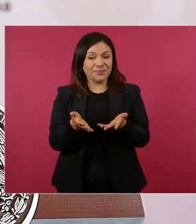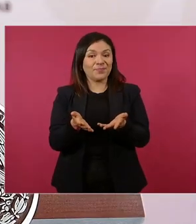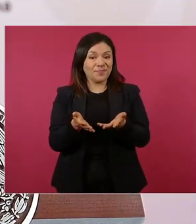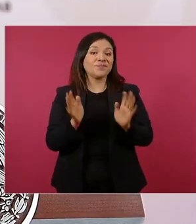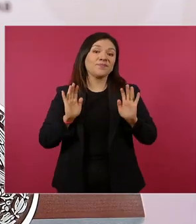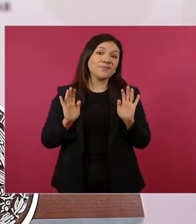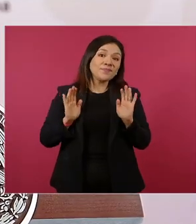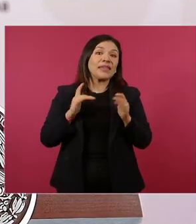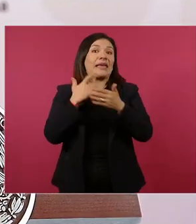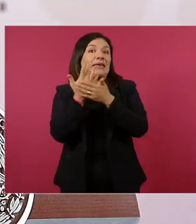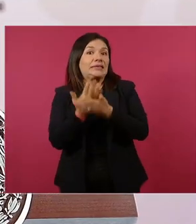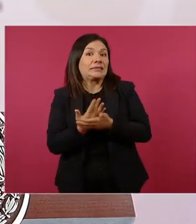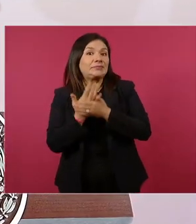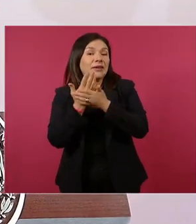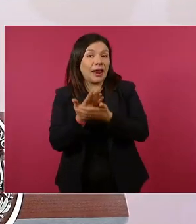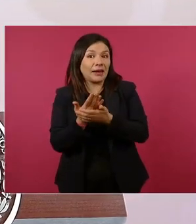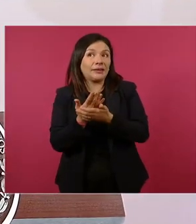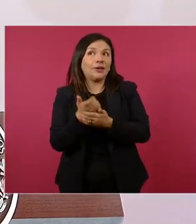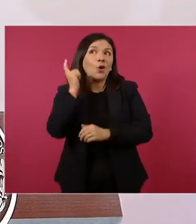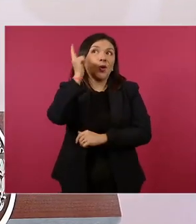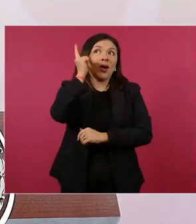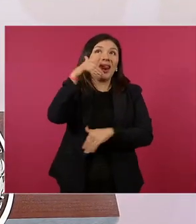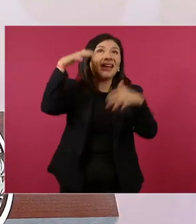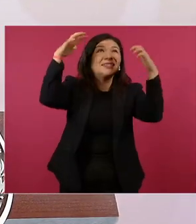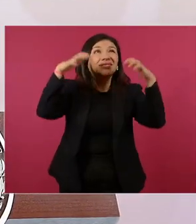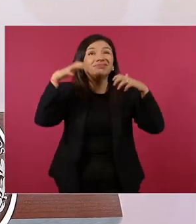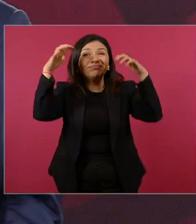Esperemos que la lluvia